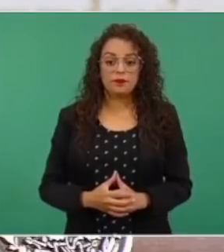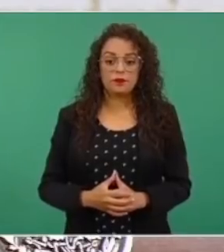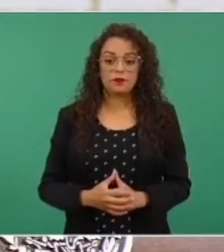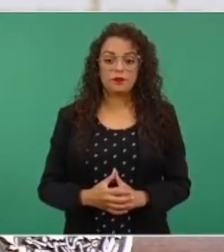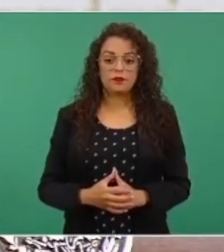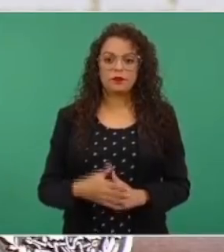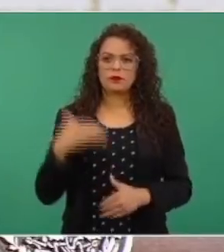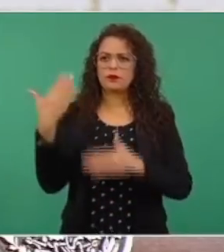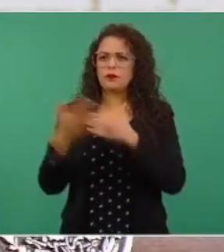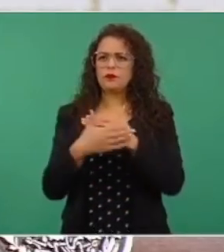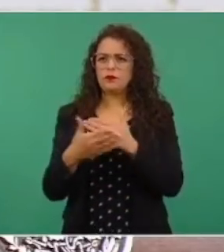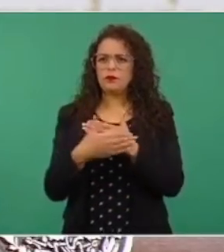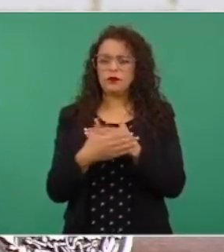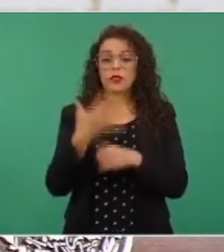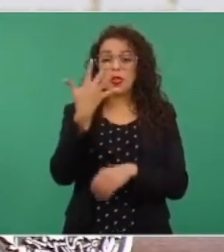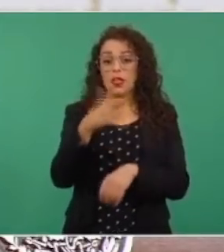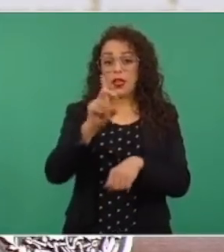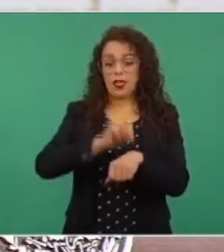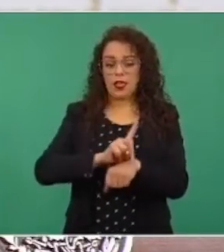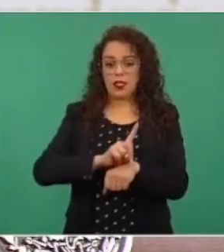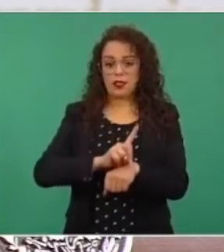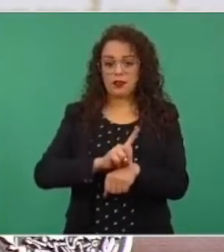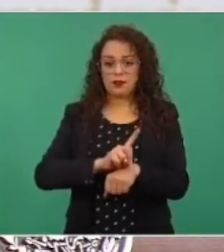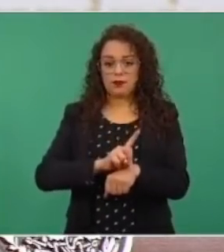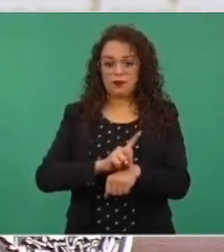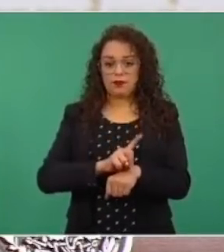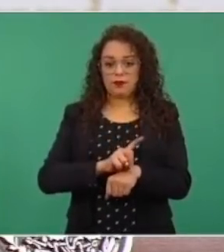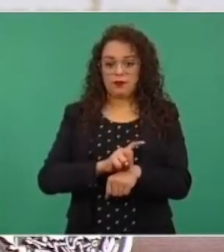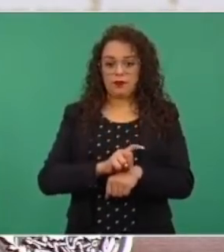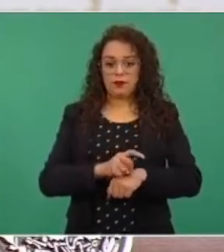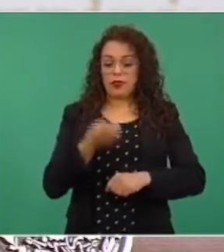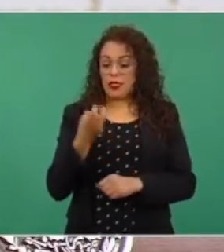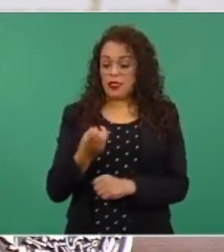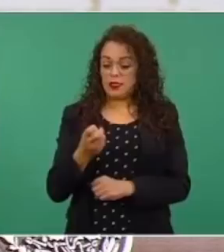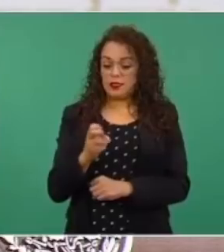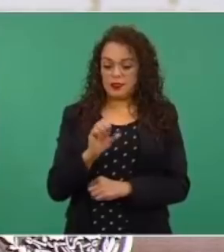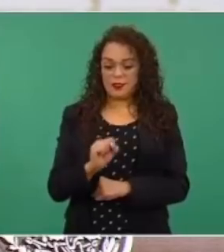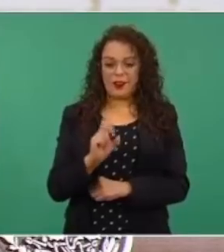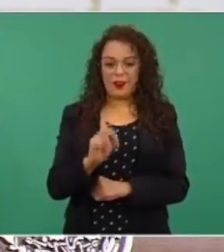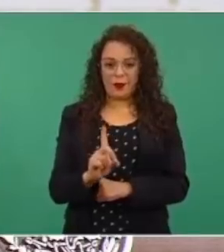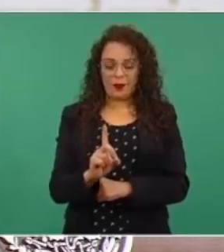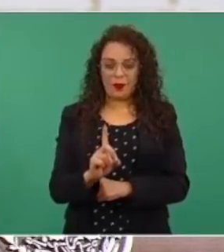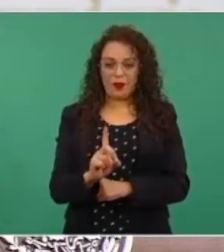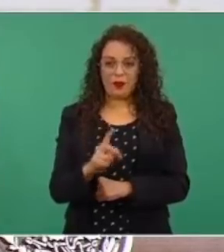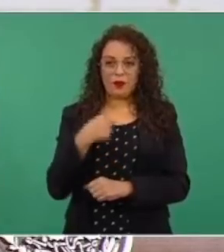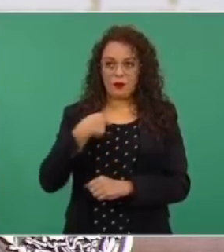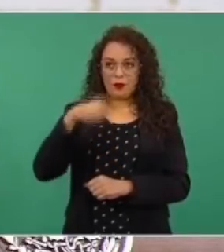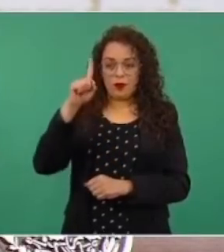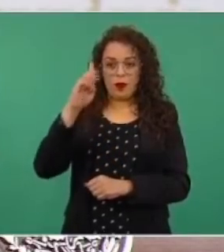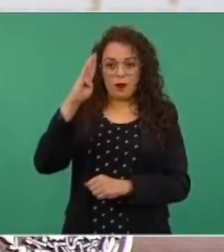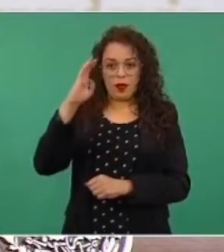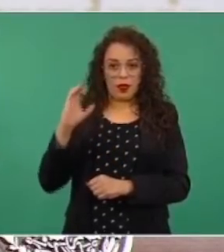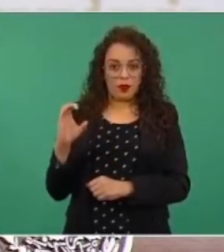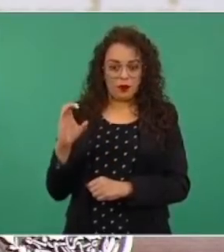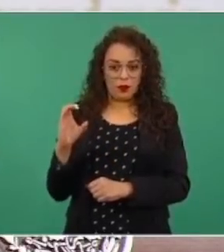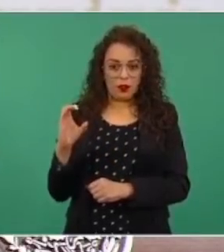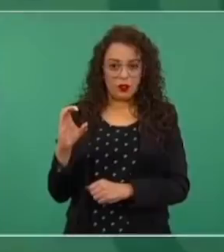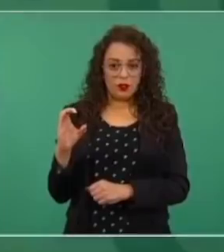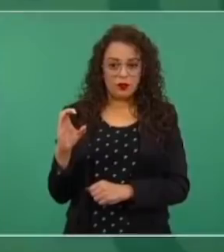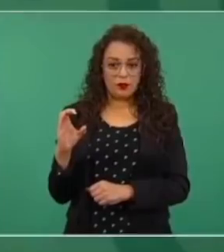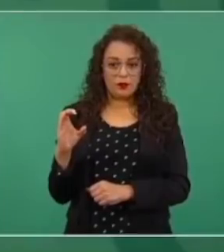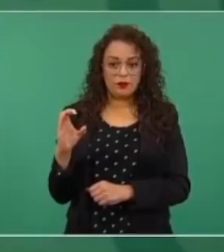10 días de este fin de semana que vamos a estar en Baja California.